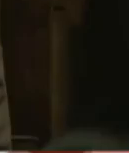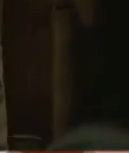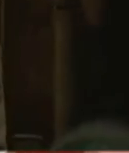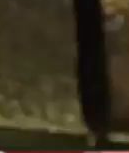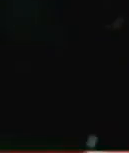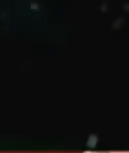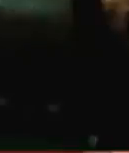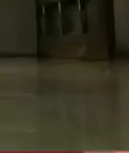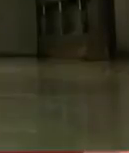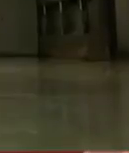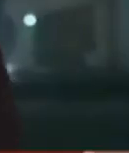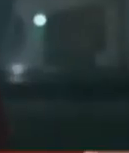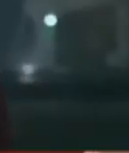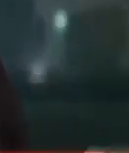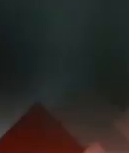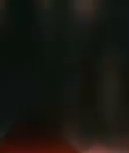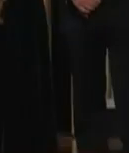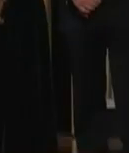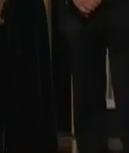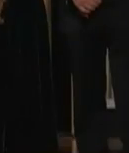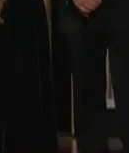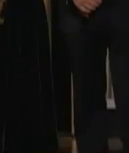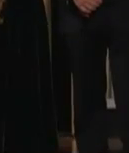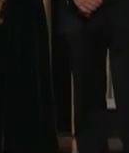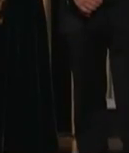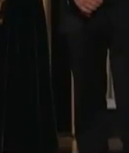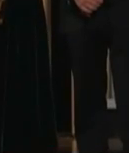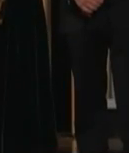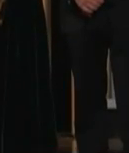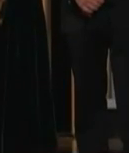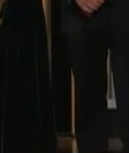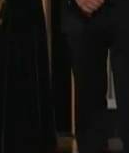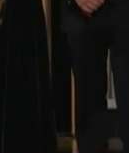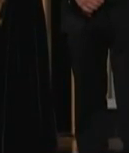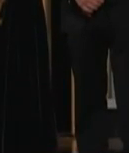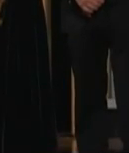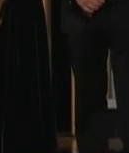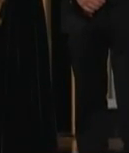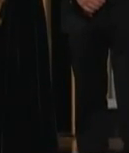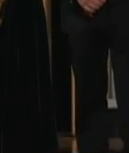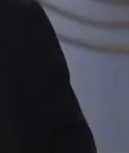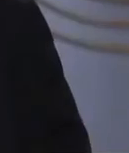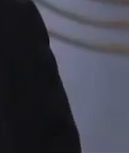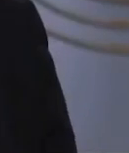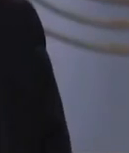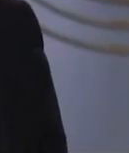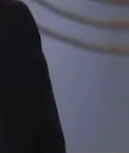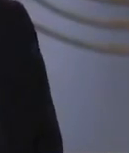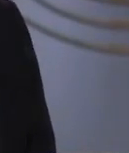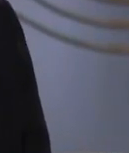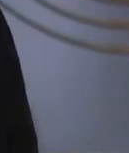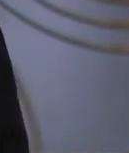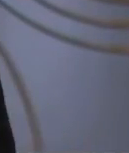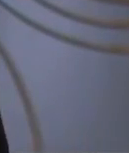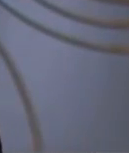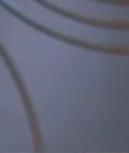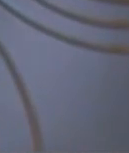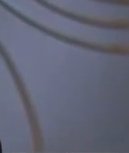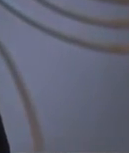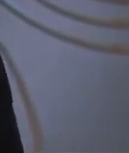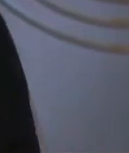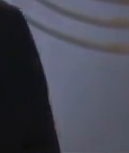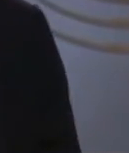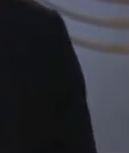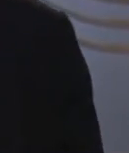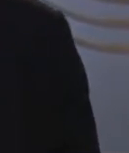al elenco de la cinta y a sus monstruos. Porque como directores, estas cosas no se quedan solamente en la filmografía. Hacemos